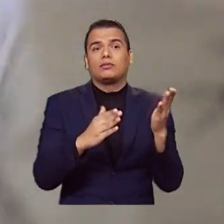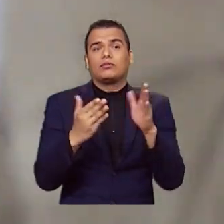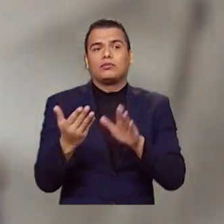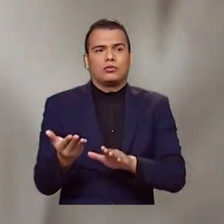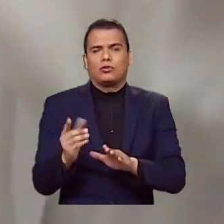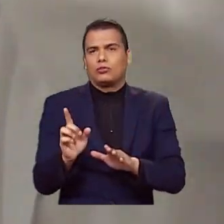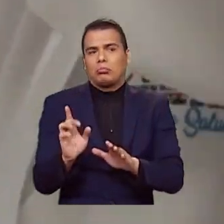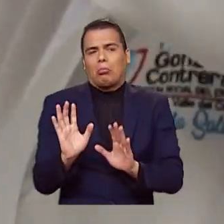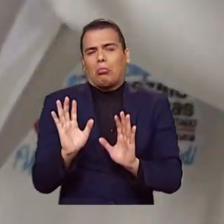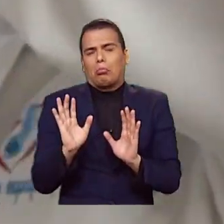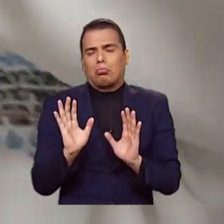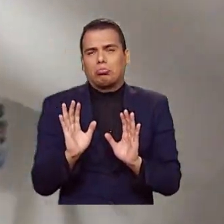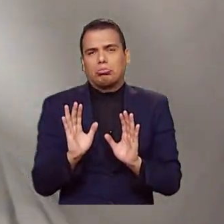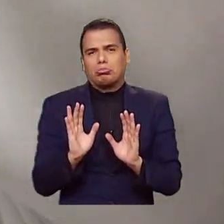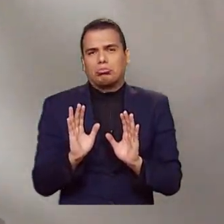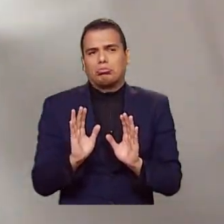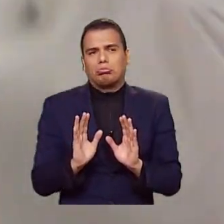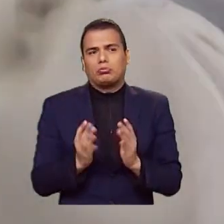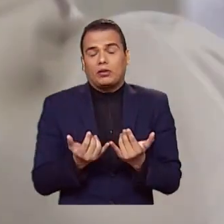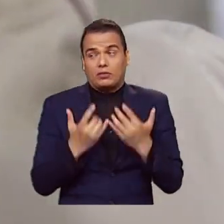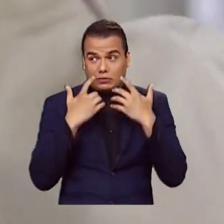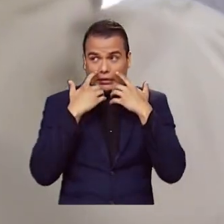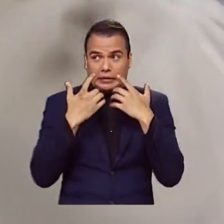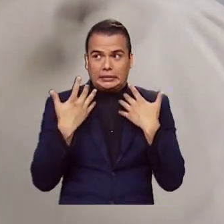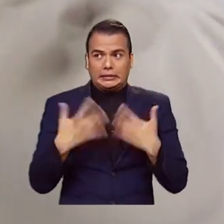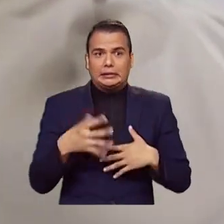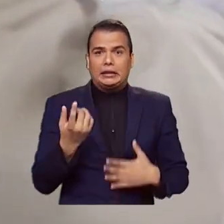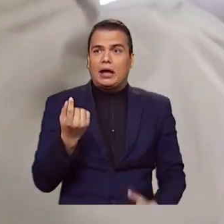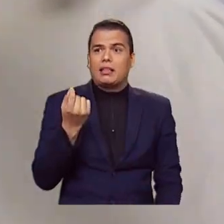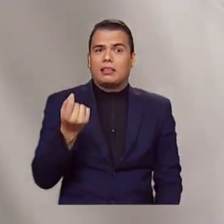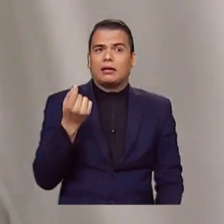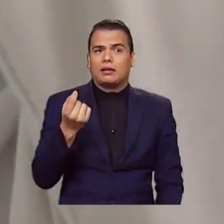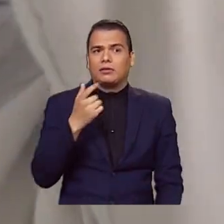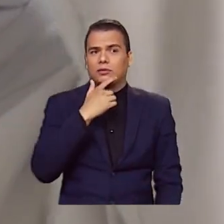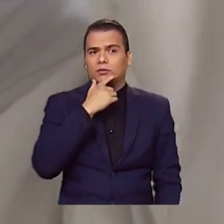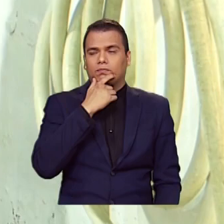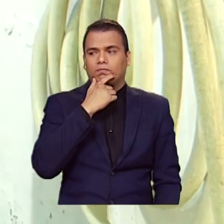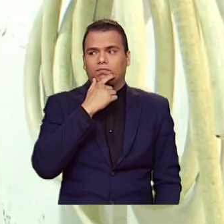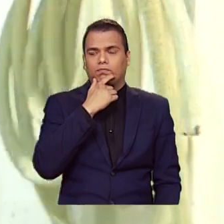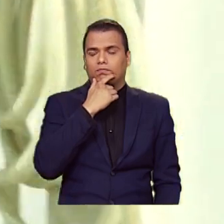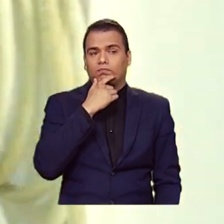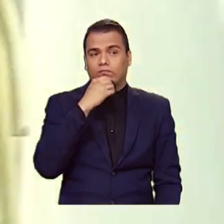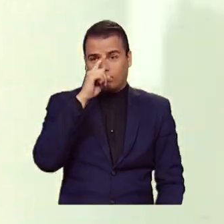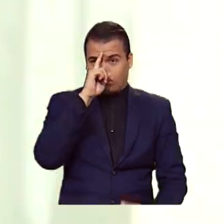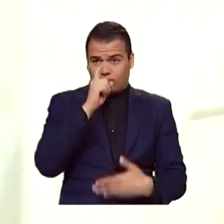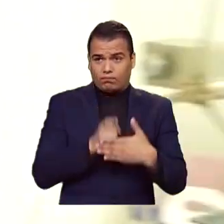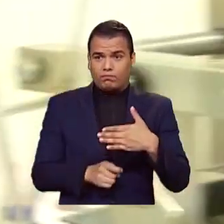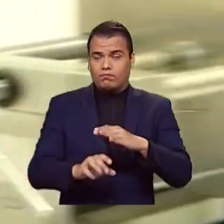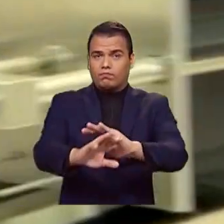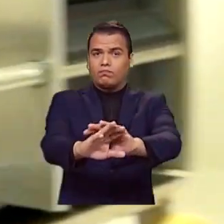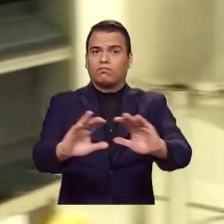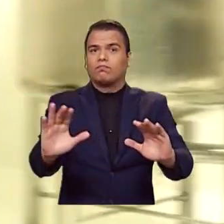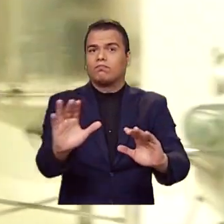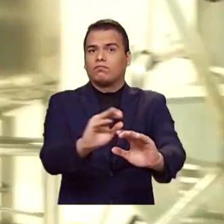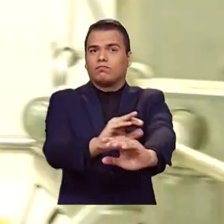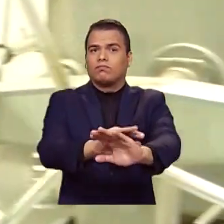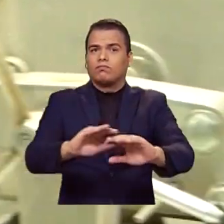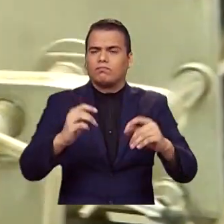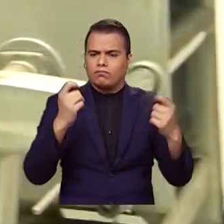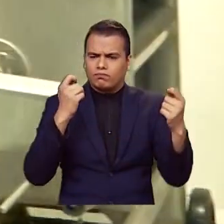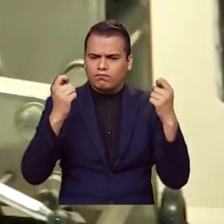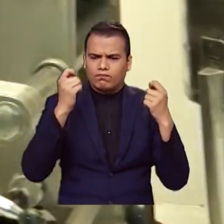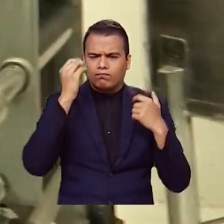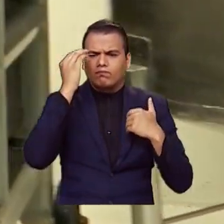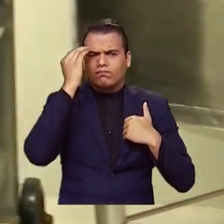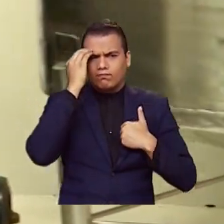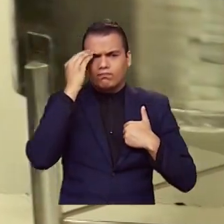es tan fuerte, tan real, ya hace que los operadores y todo el personal sea más consciente